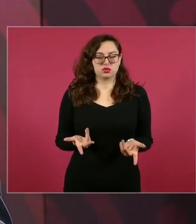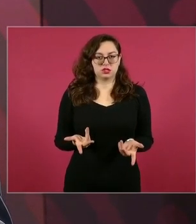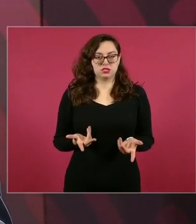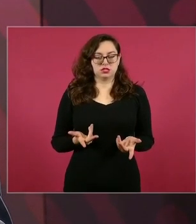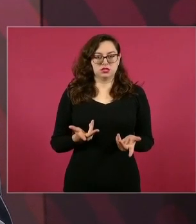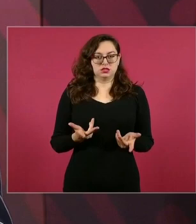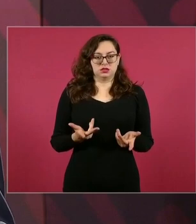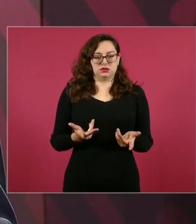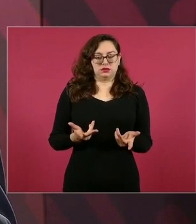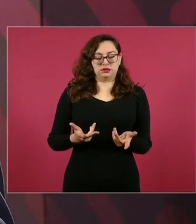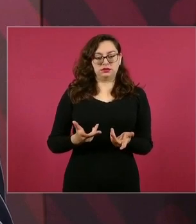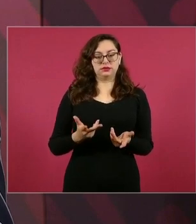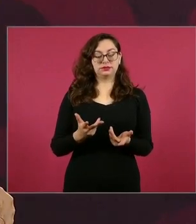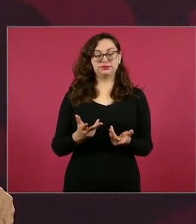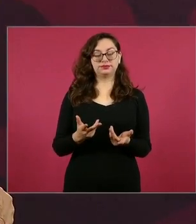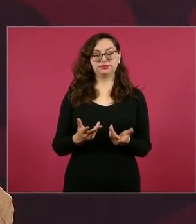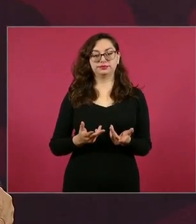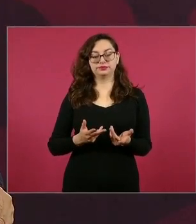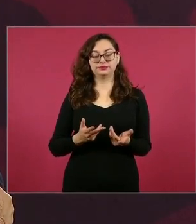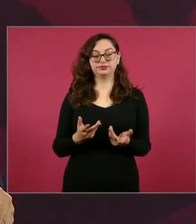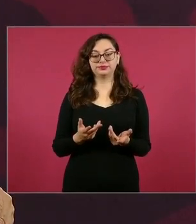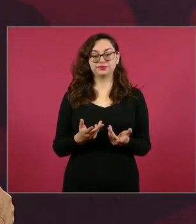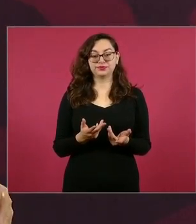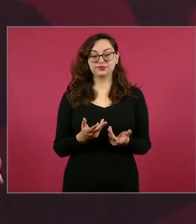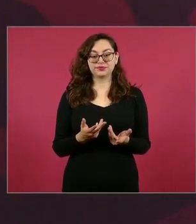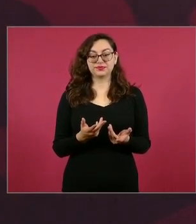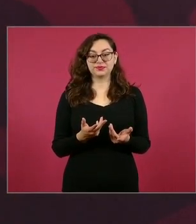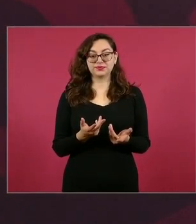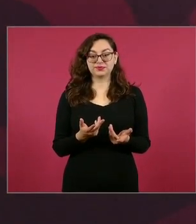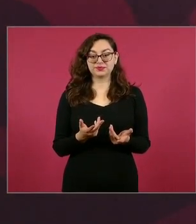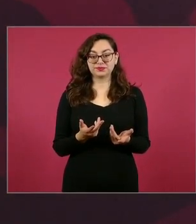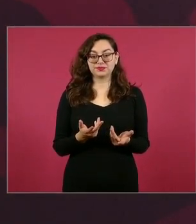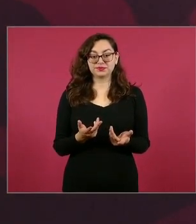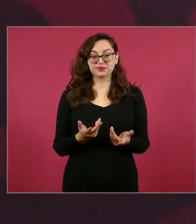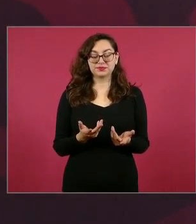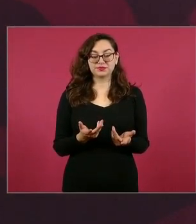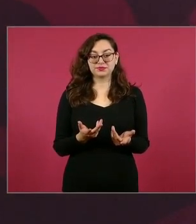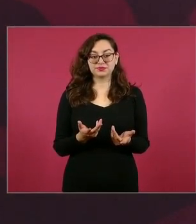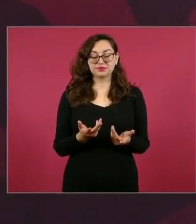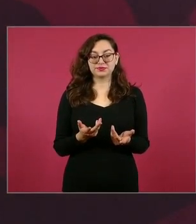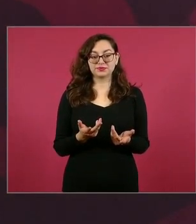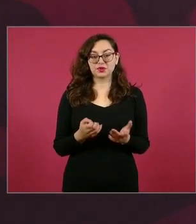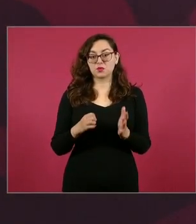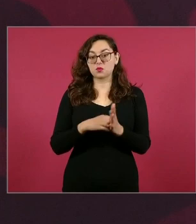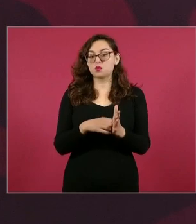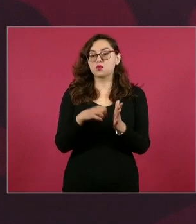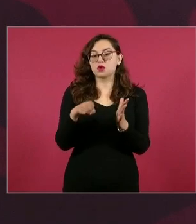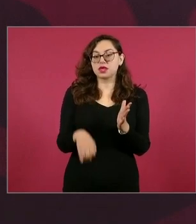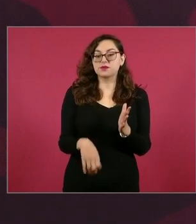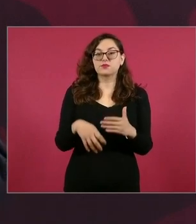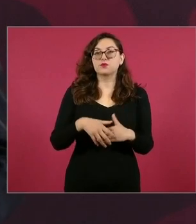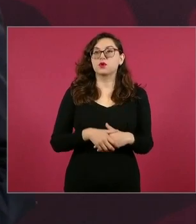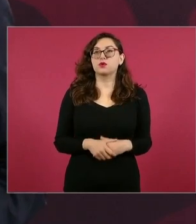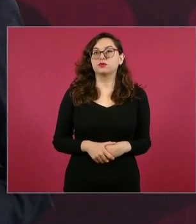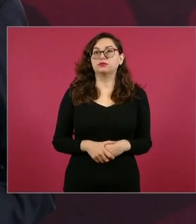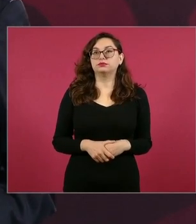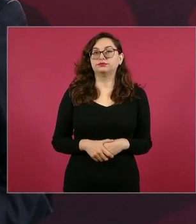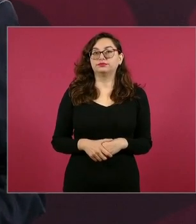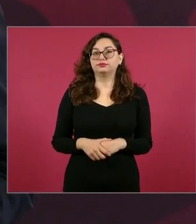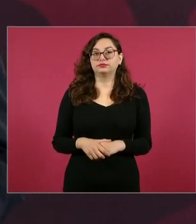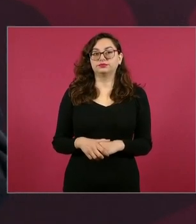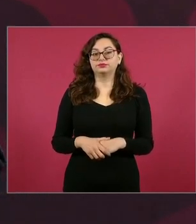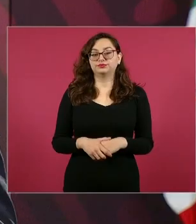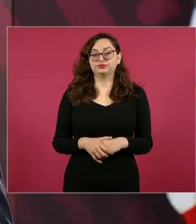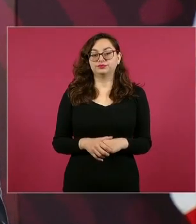protegerse es como el protector que se usa para que